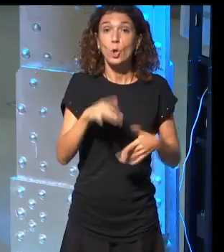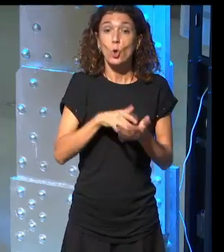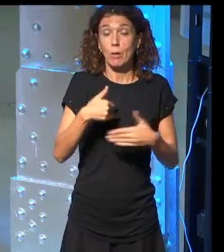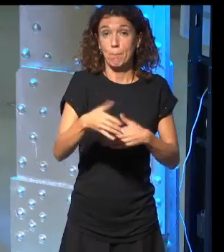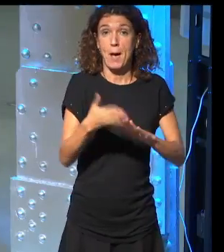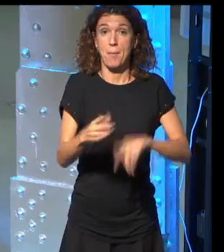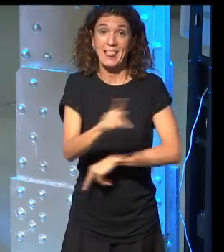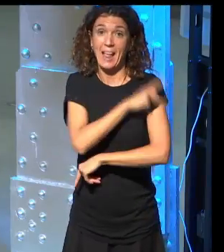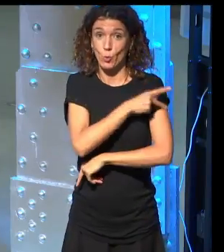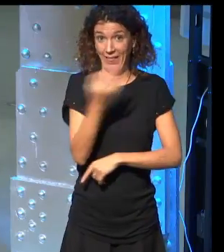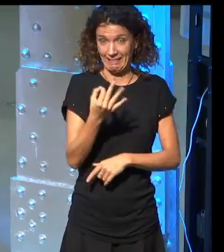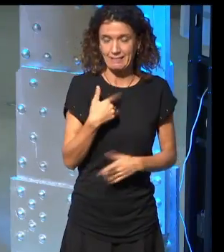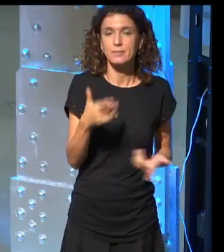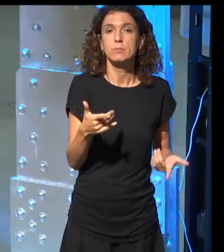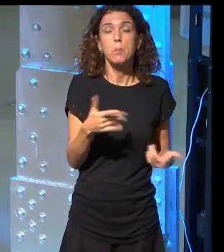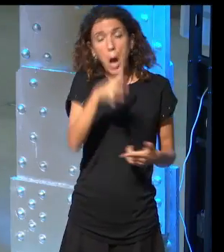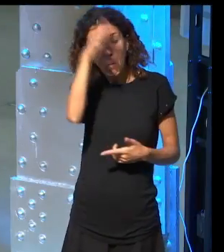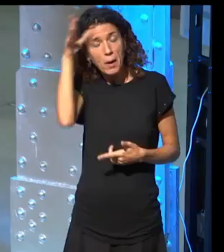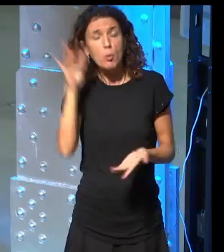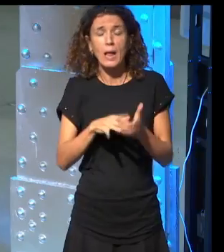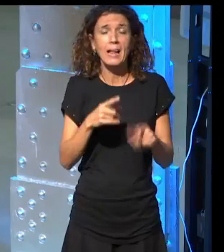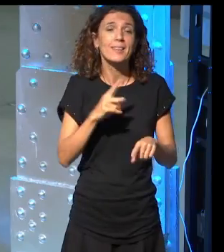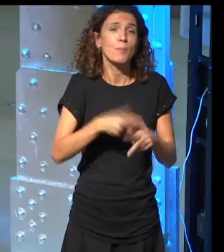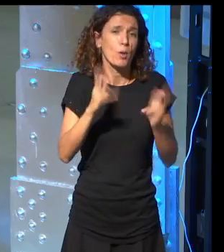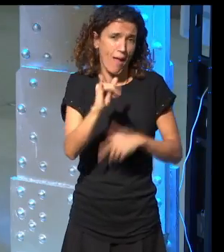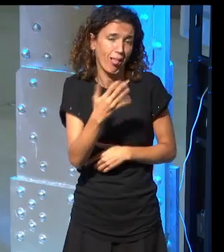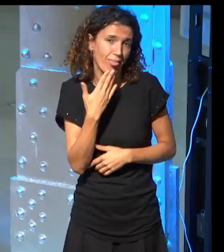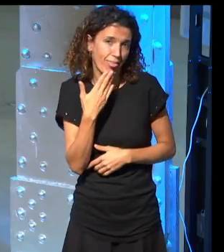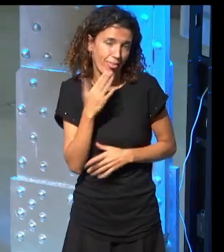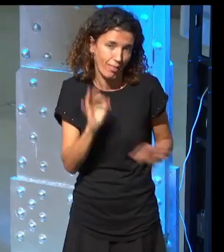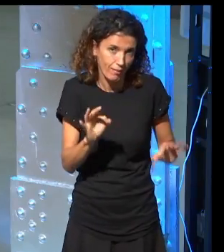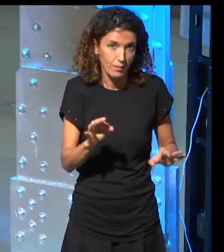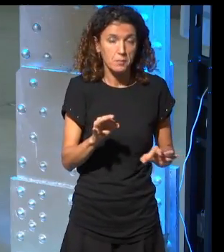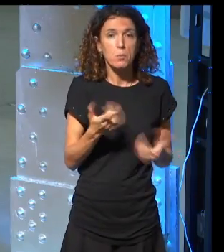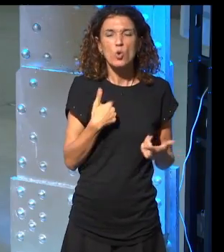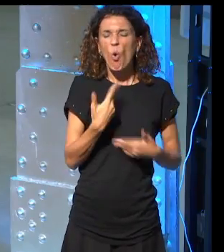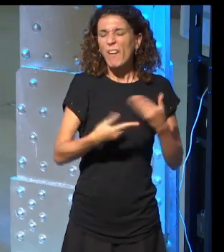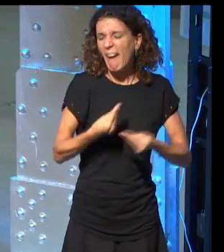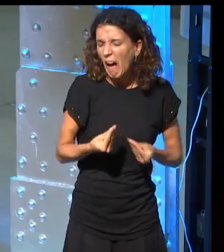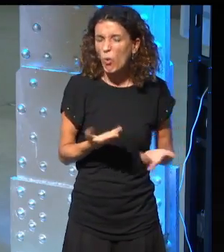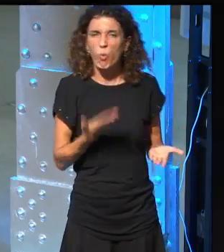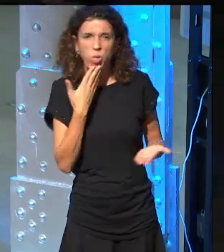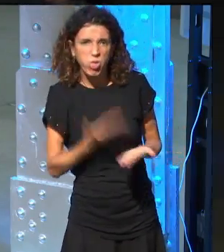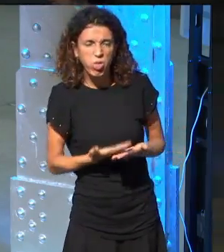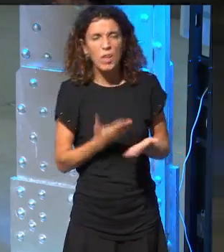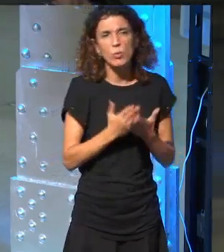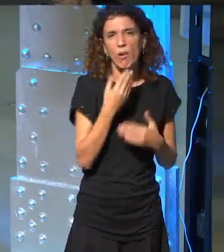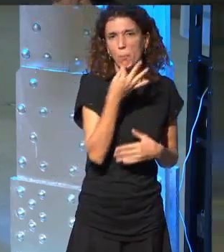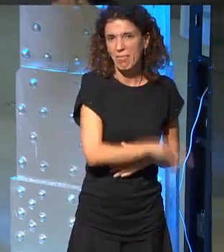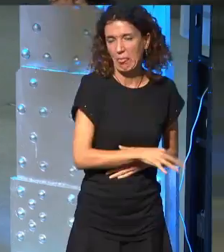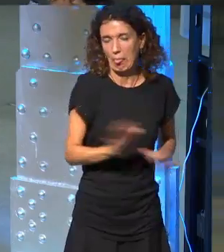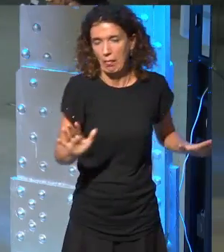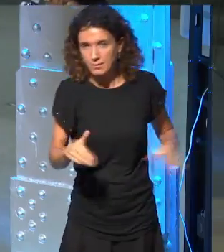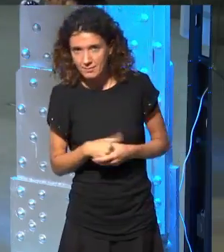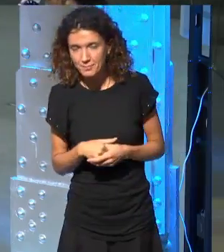¿no? No, también tienes que pensar que es verano, que la gente tenía en plan tiempo, ¿sabes? No, que esta chiquilla igual estaba diciendo, ¿qué hago? A mí me gusta pensar que es permanente. Sí,